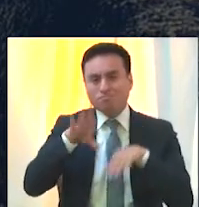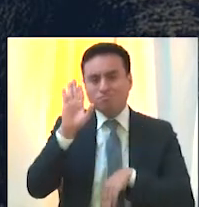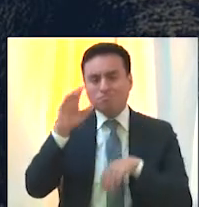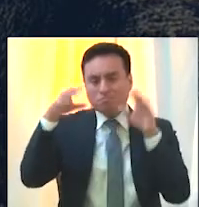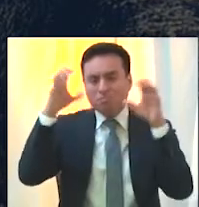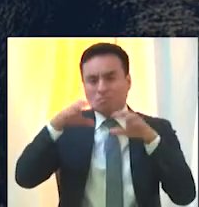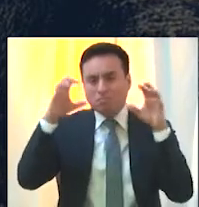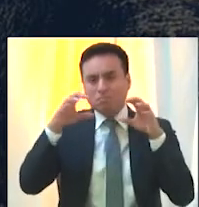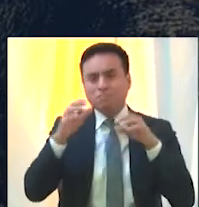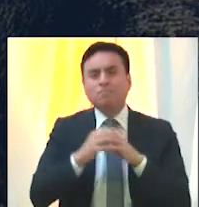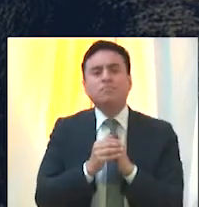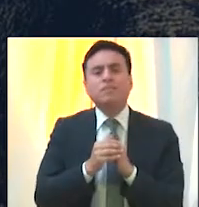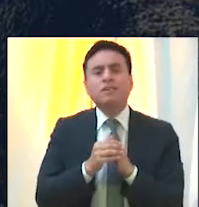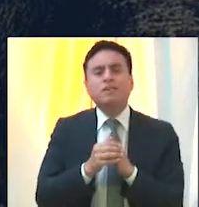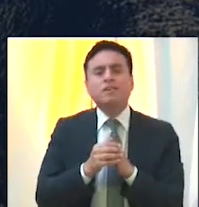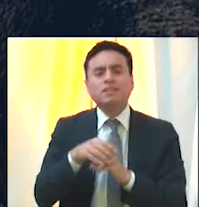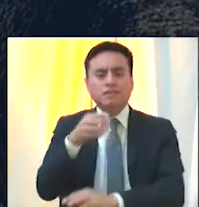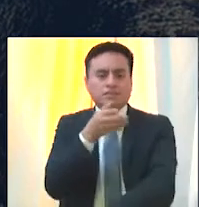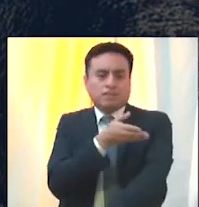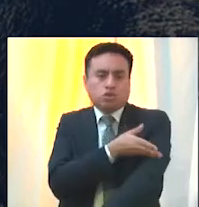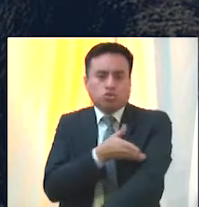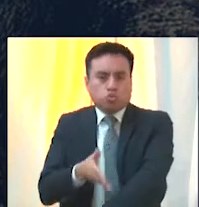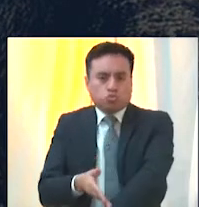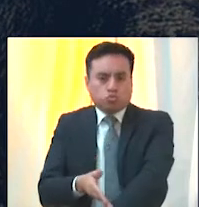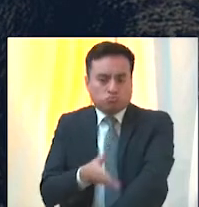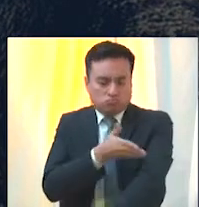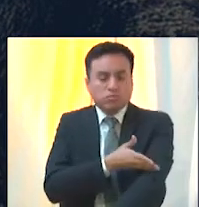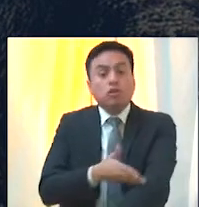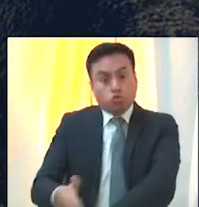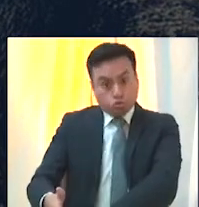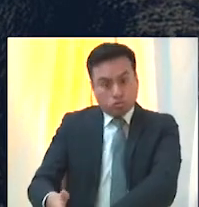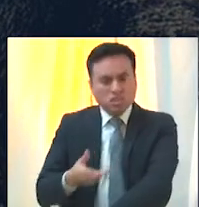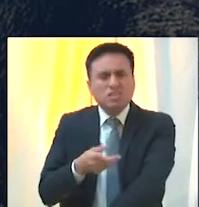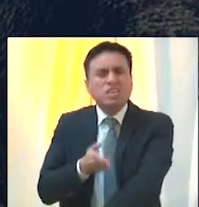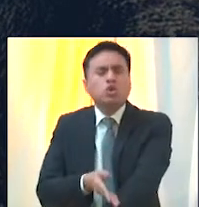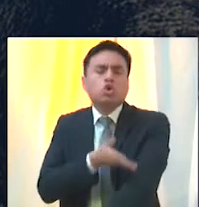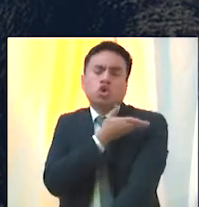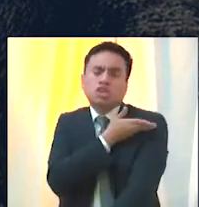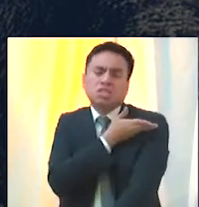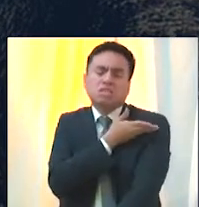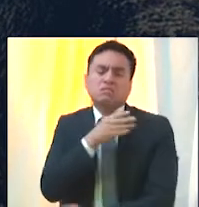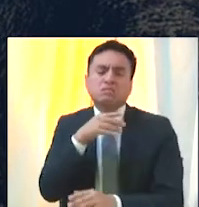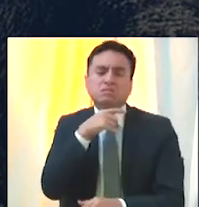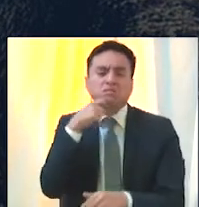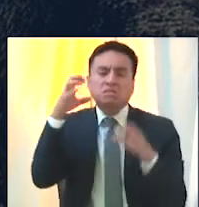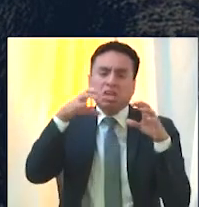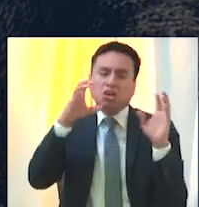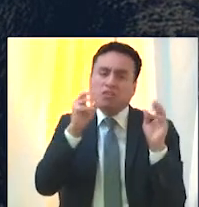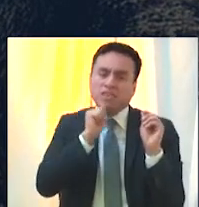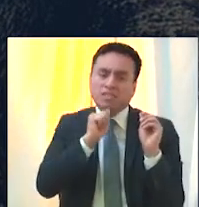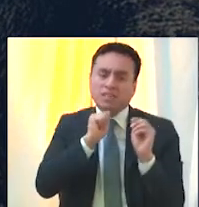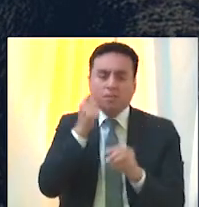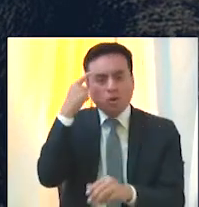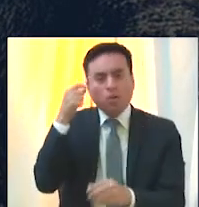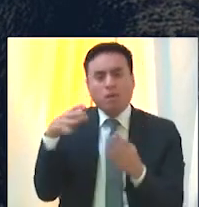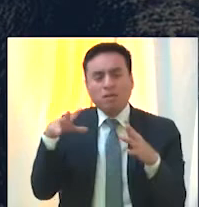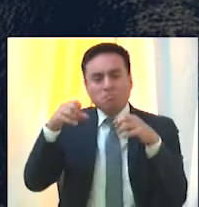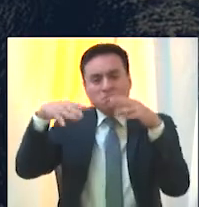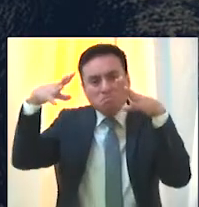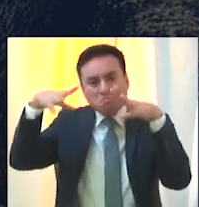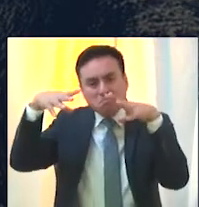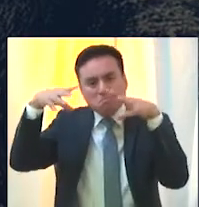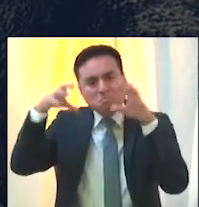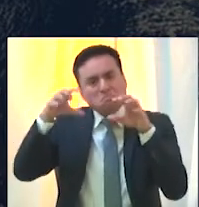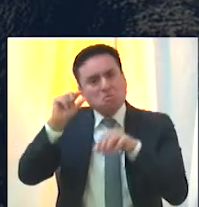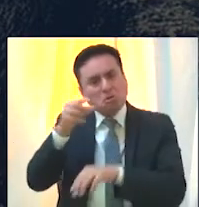ocurre en el sector centro-sur. Como les decía, el sector centro-norte es como la postal de la sequía, pero la parte donde más se ha perdido precipitación